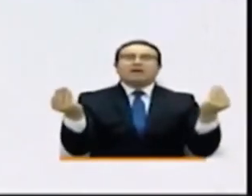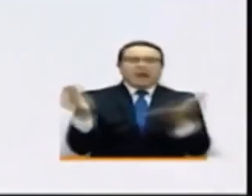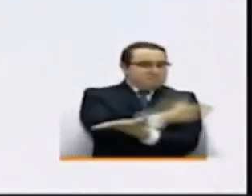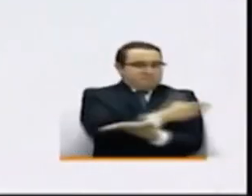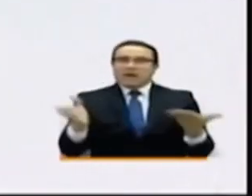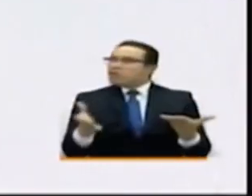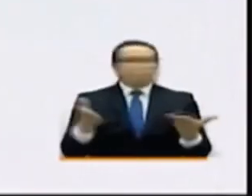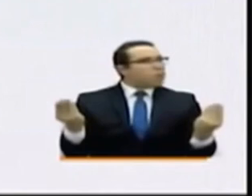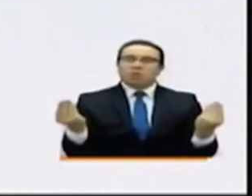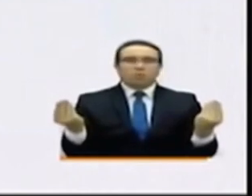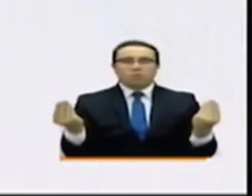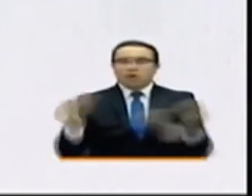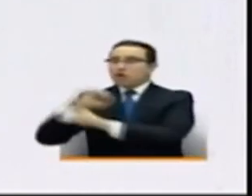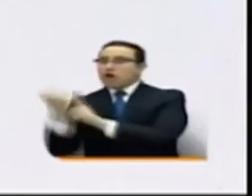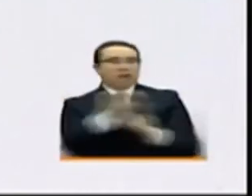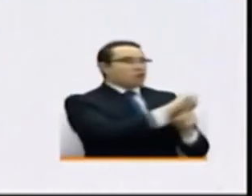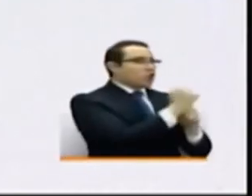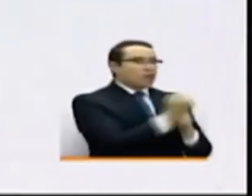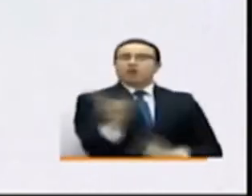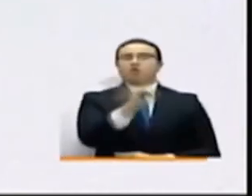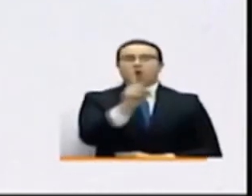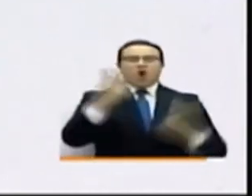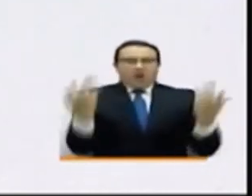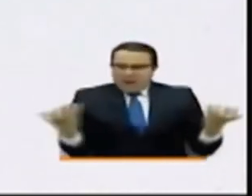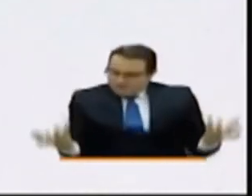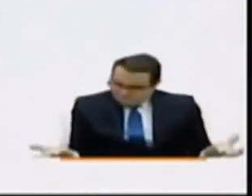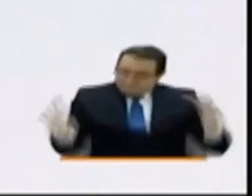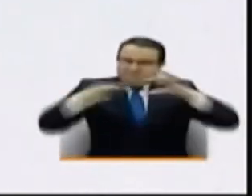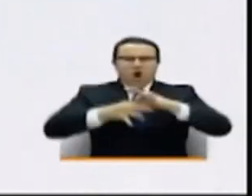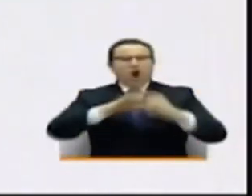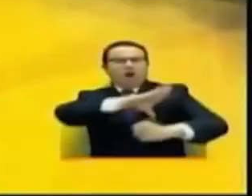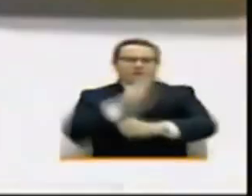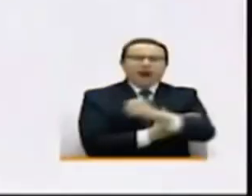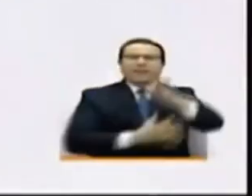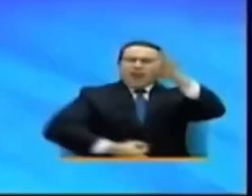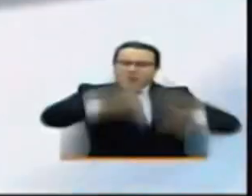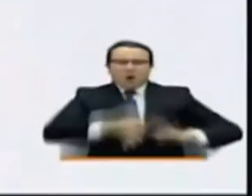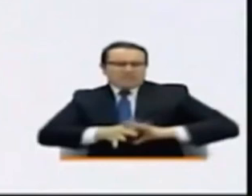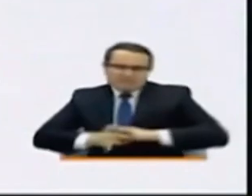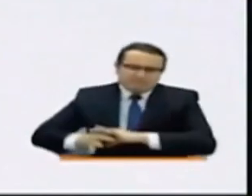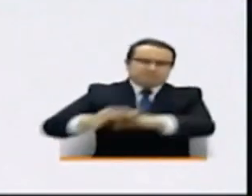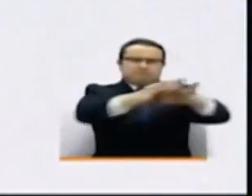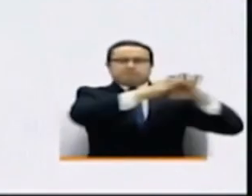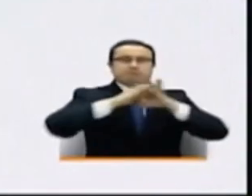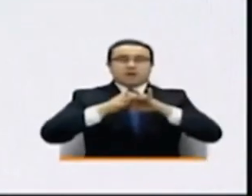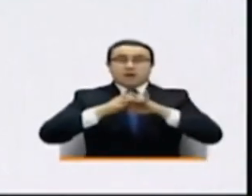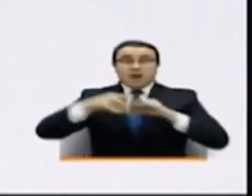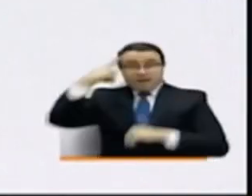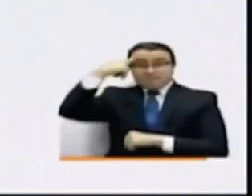una Colombia fuerte, justa y unida. Los retos y desafíos que tenemos como